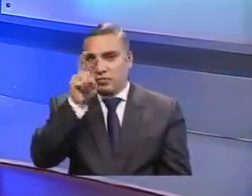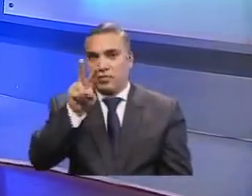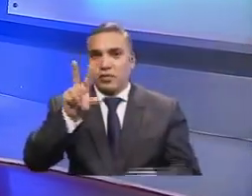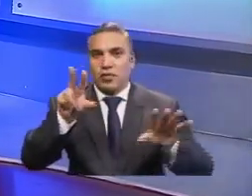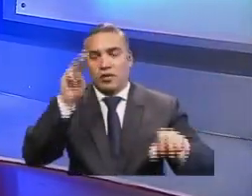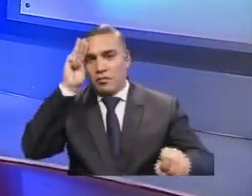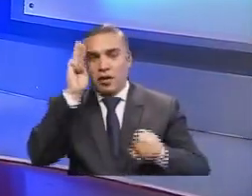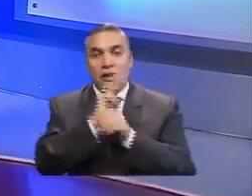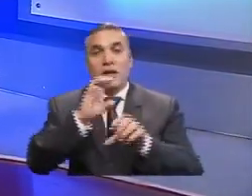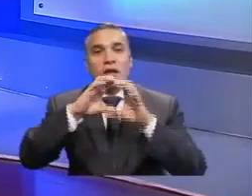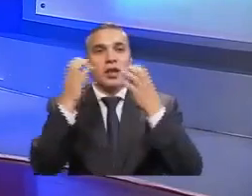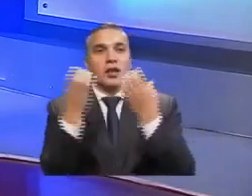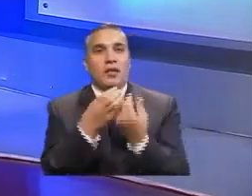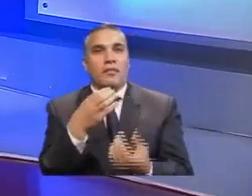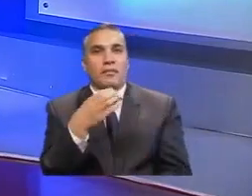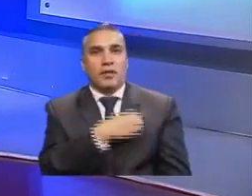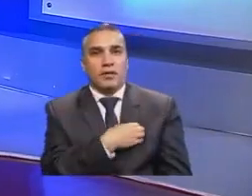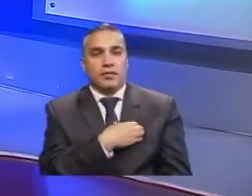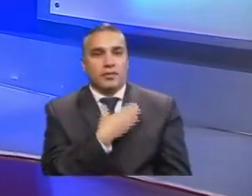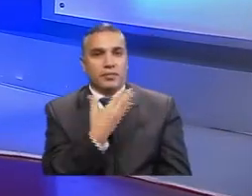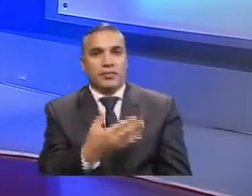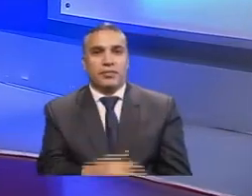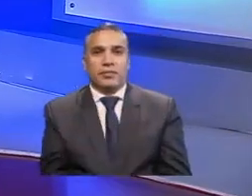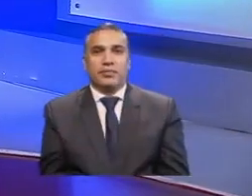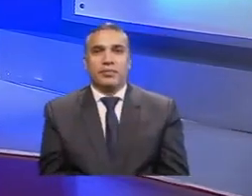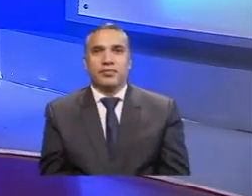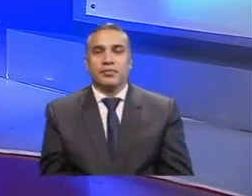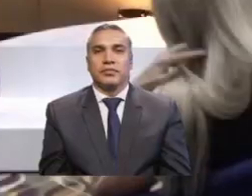mayo en el Estadio Monumental.